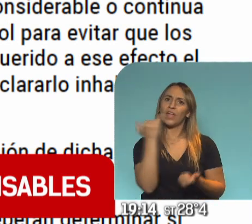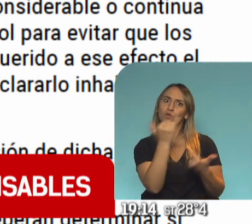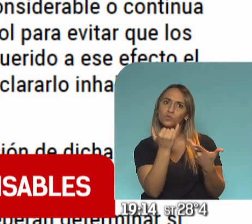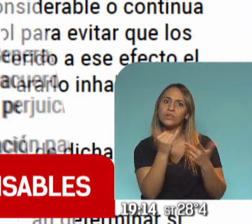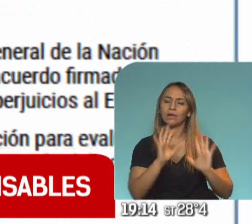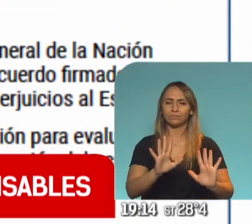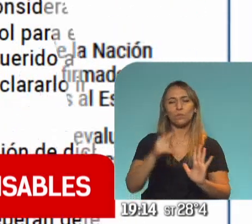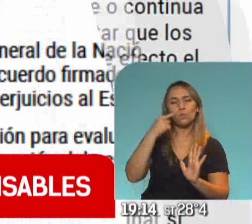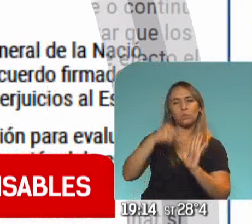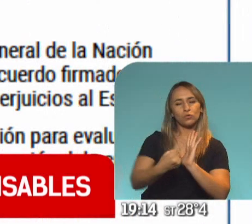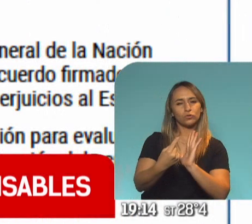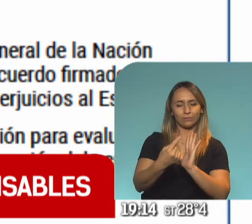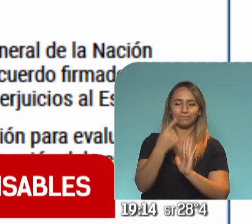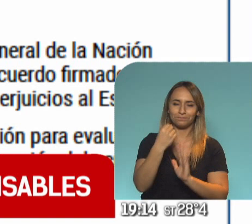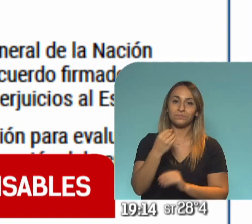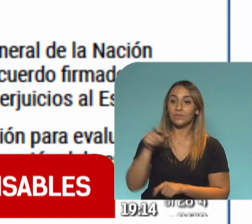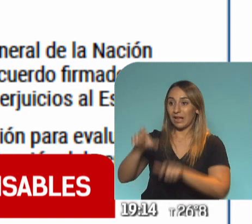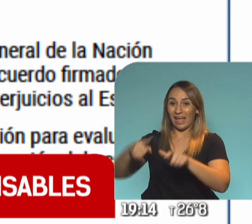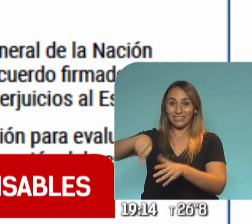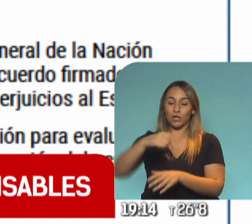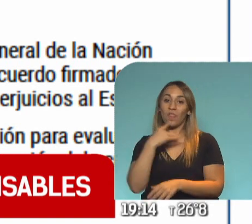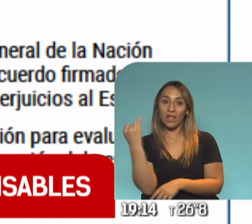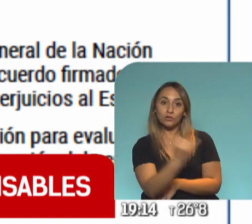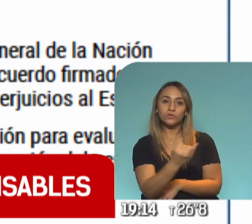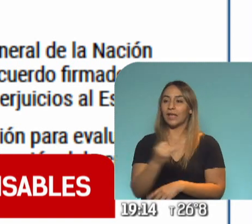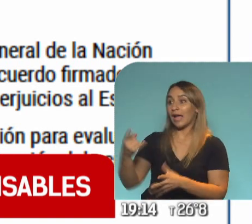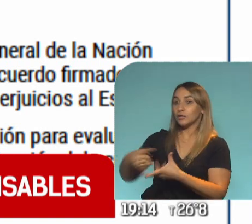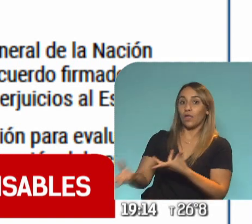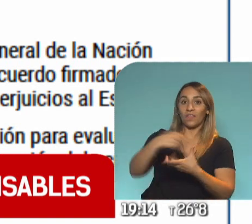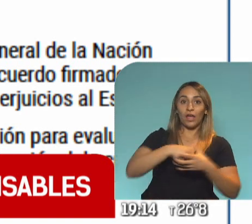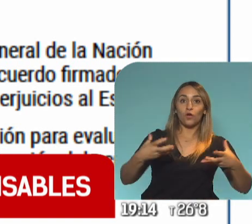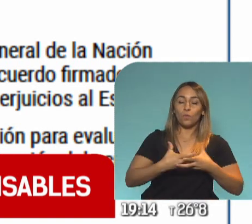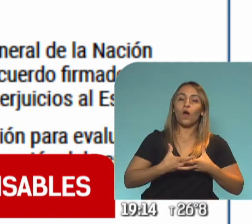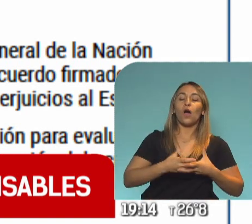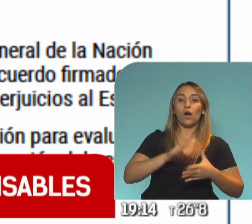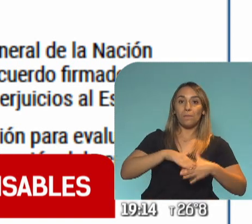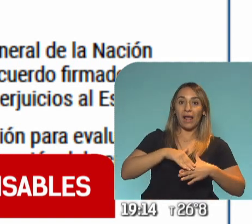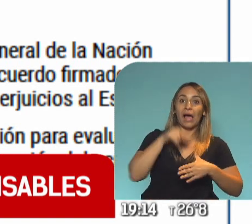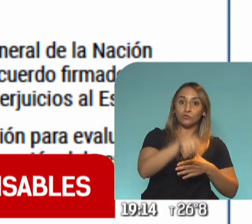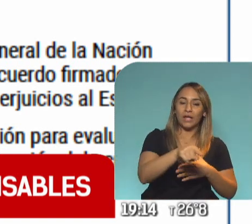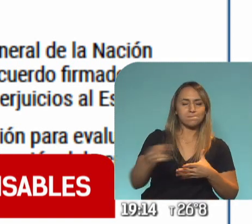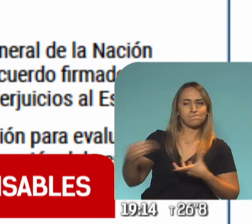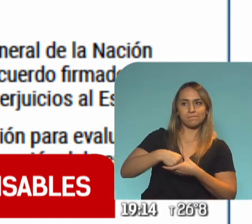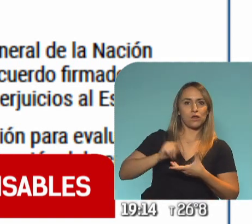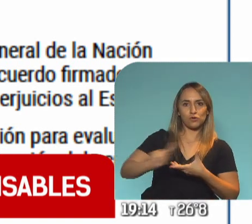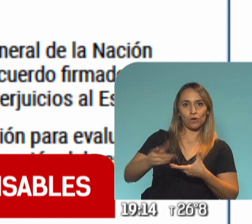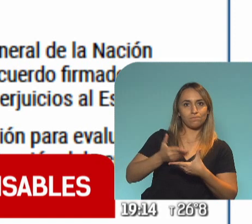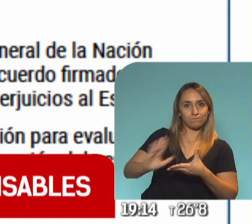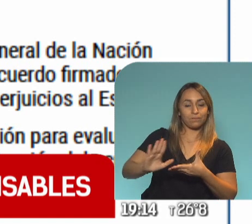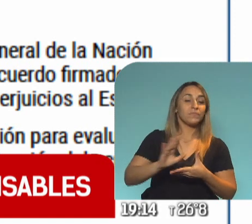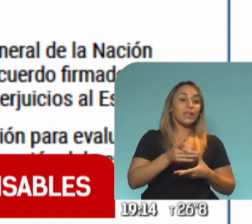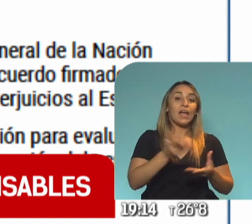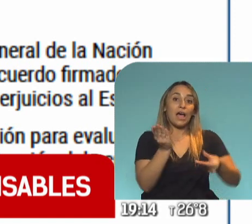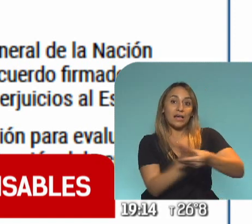no le permitieron a los denunciantes constituirse en querellantes. Entonces la causa solo avanza si hay impulso